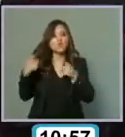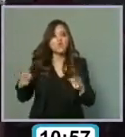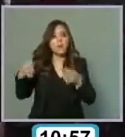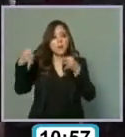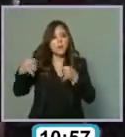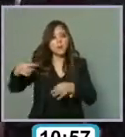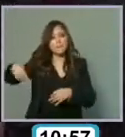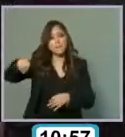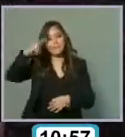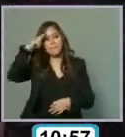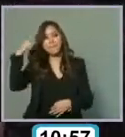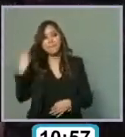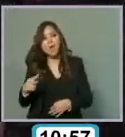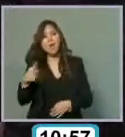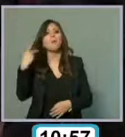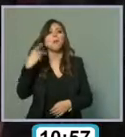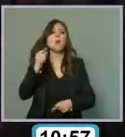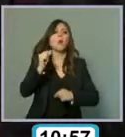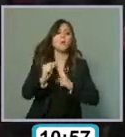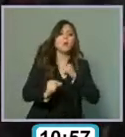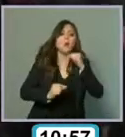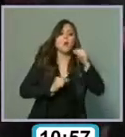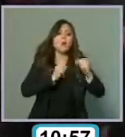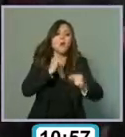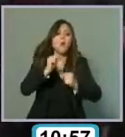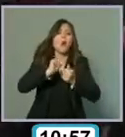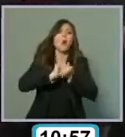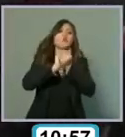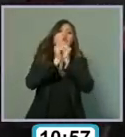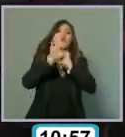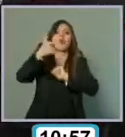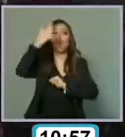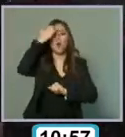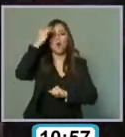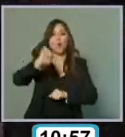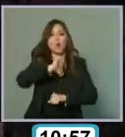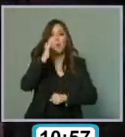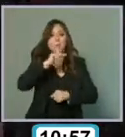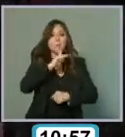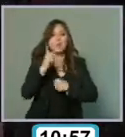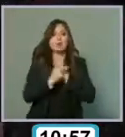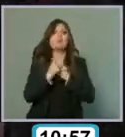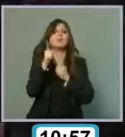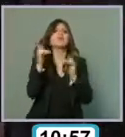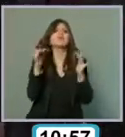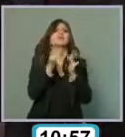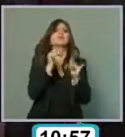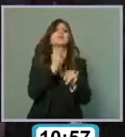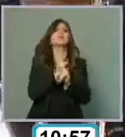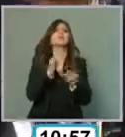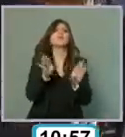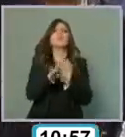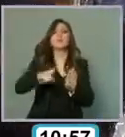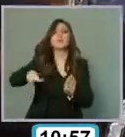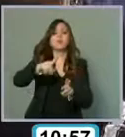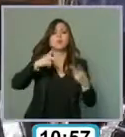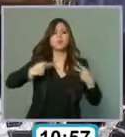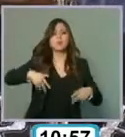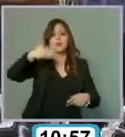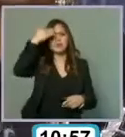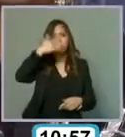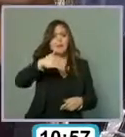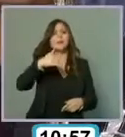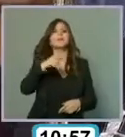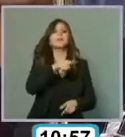picando piedra, como Sí, quien dice en exactamente. otros países. De verdad, muchas felicidades. Muchas gracias. Las redes sociales, plebes, para que el público lo siga. Claro que sí, nos encuentran en el Facebook como